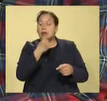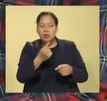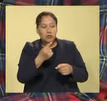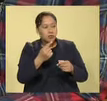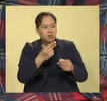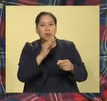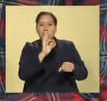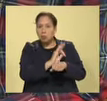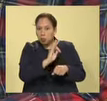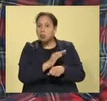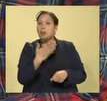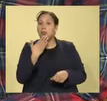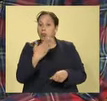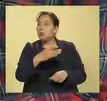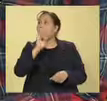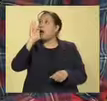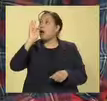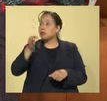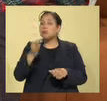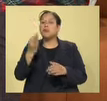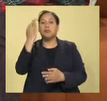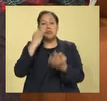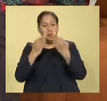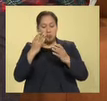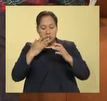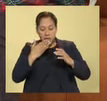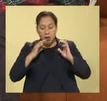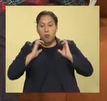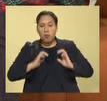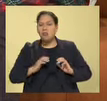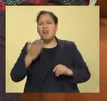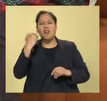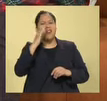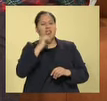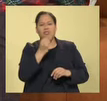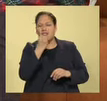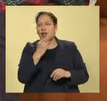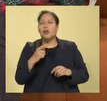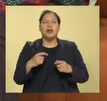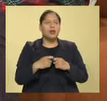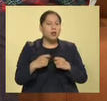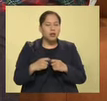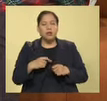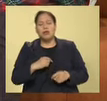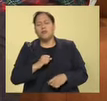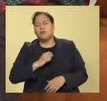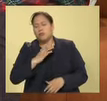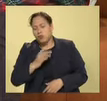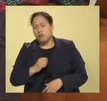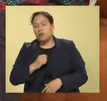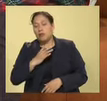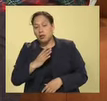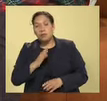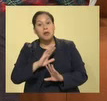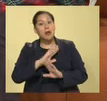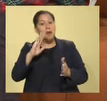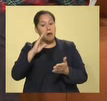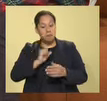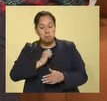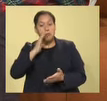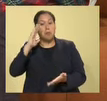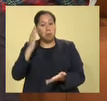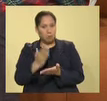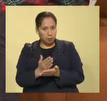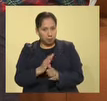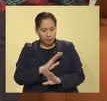al tratamiento. Son niños que, de que no comían, estaban nauseosos, vomitones, dejan de vomitar,